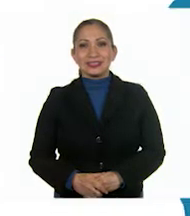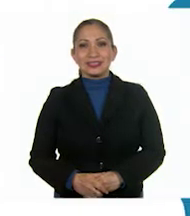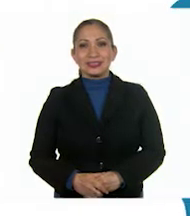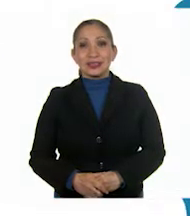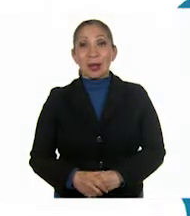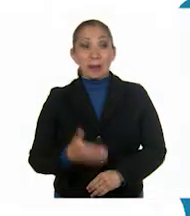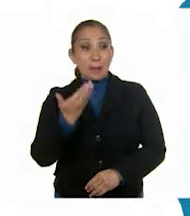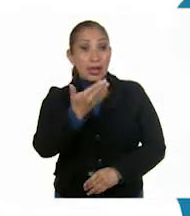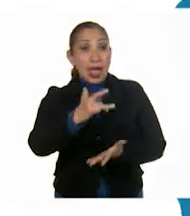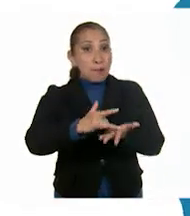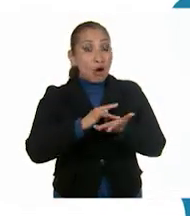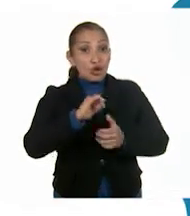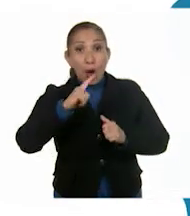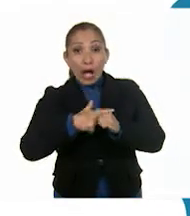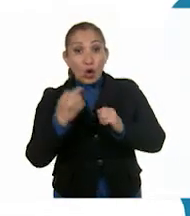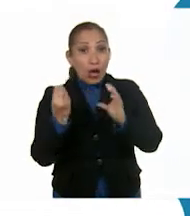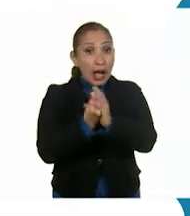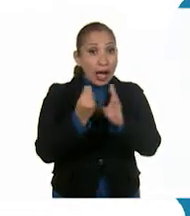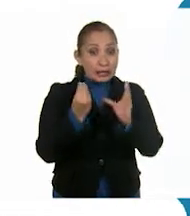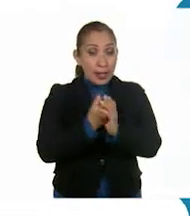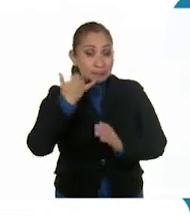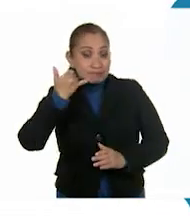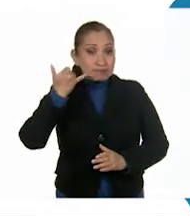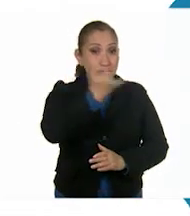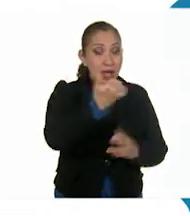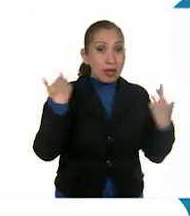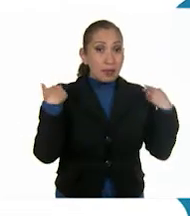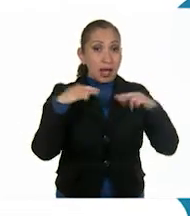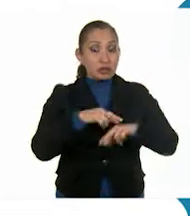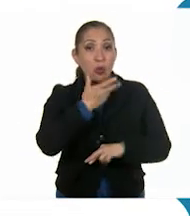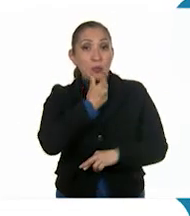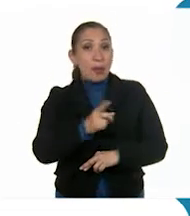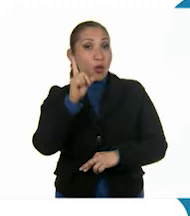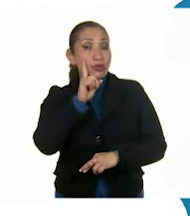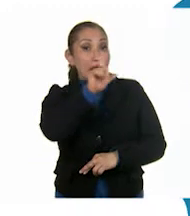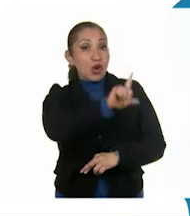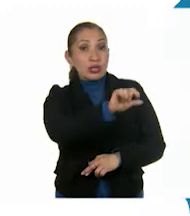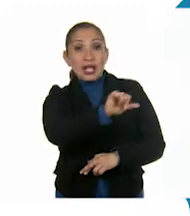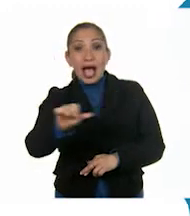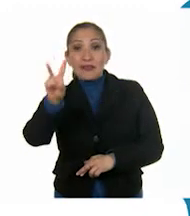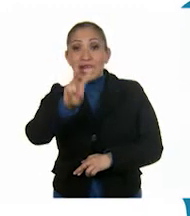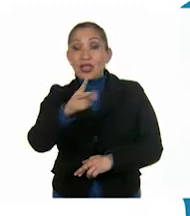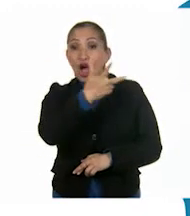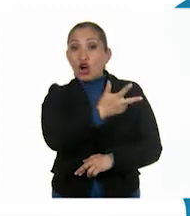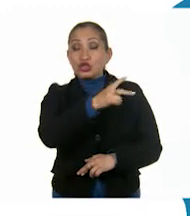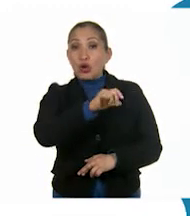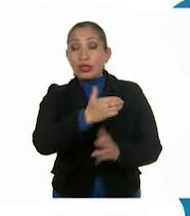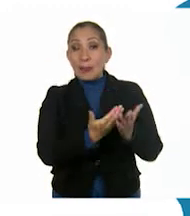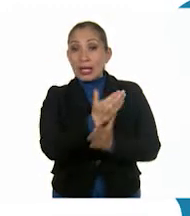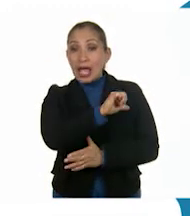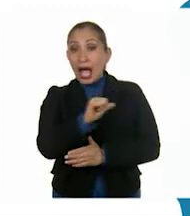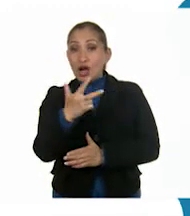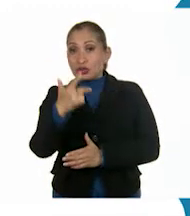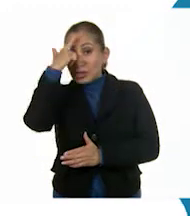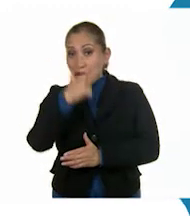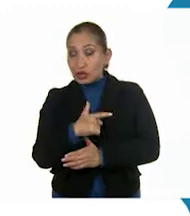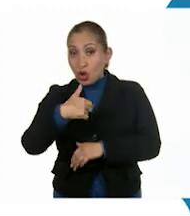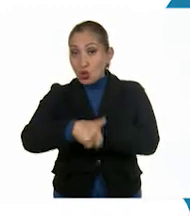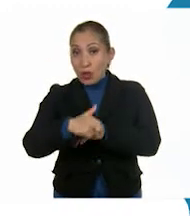Para solicitar apoyo pedagógico, comunícate con maestras y maestros de lunes a viernes de 8 a 20 horas al